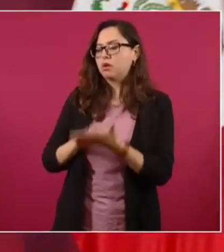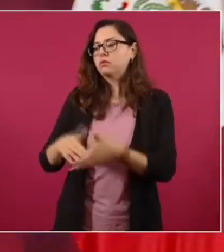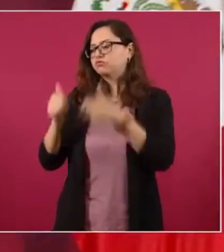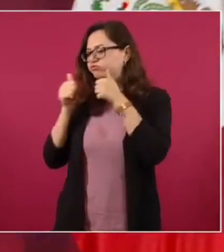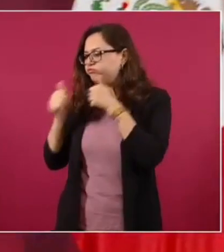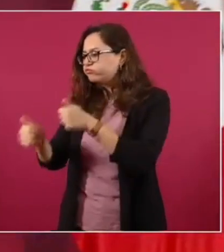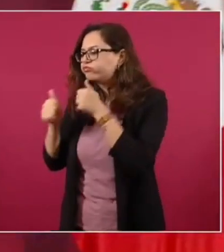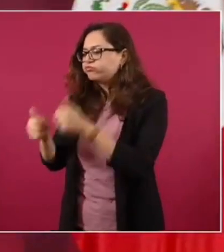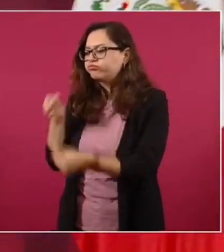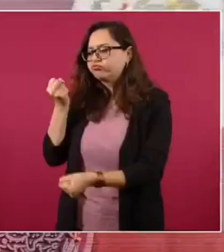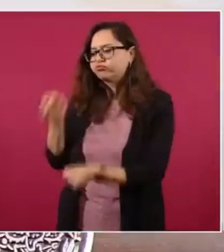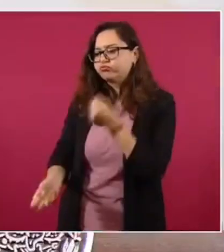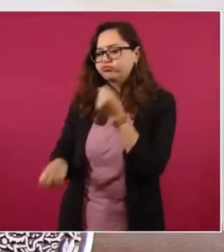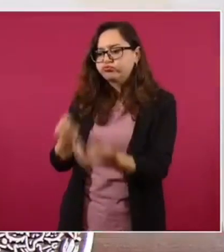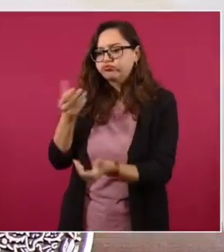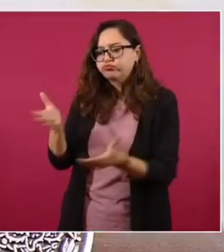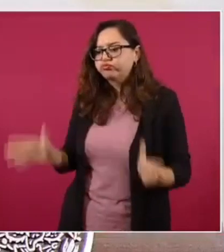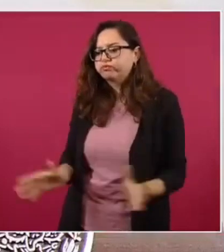y